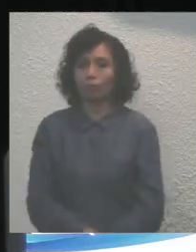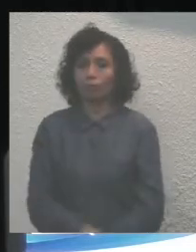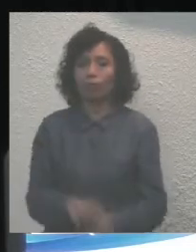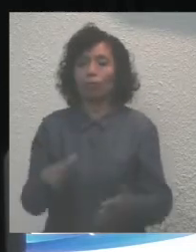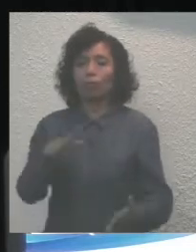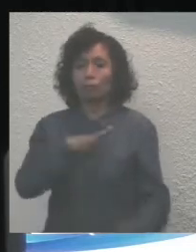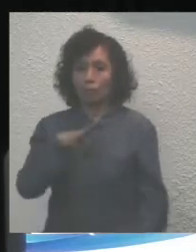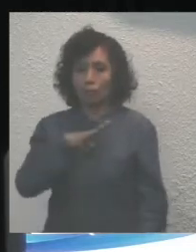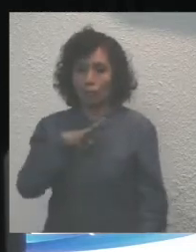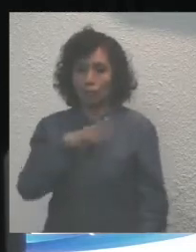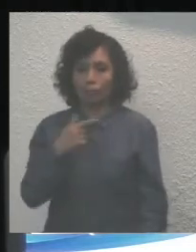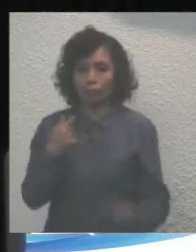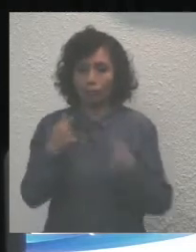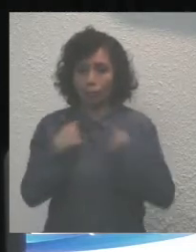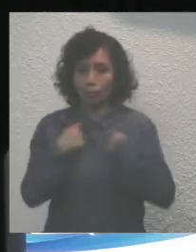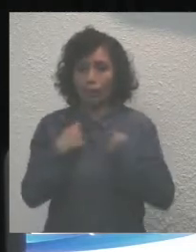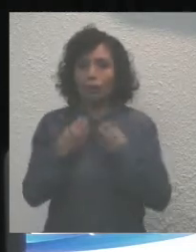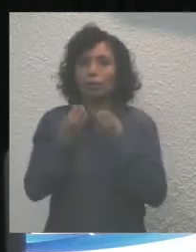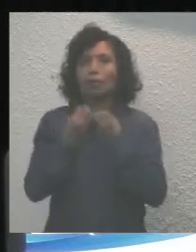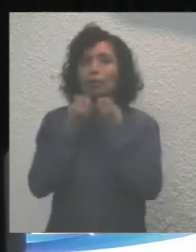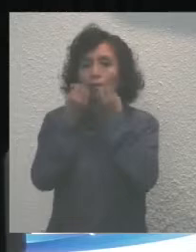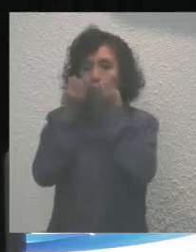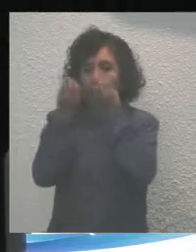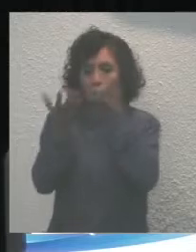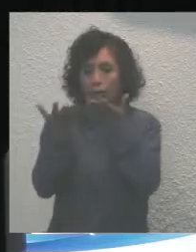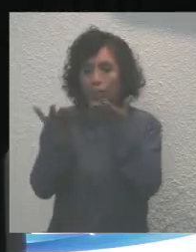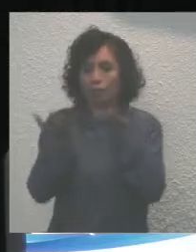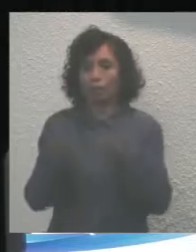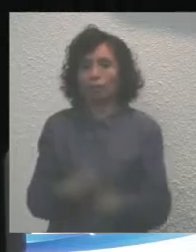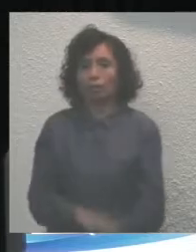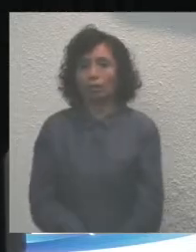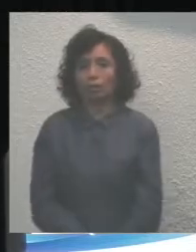tengo a bien expresar